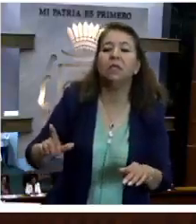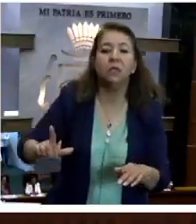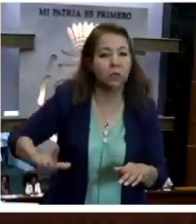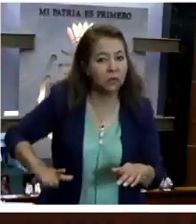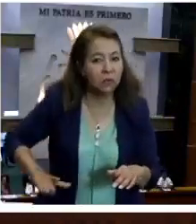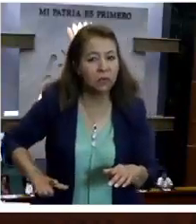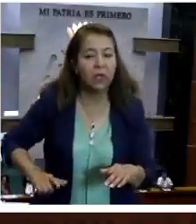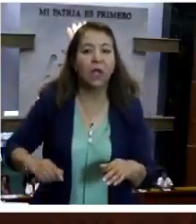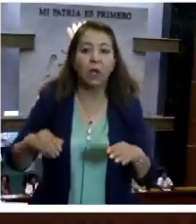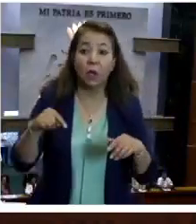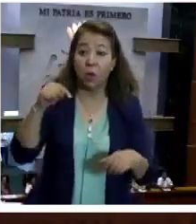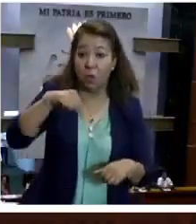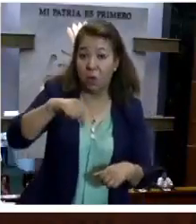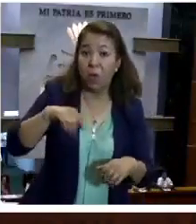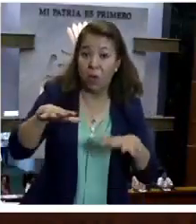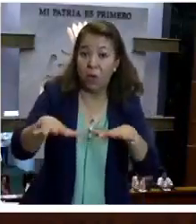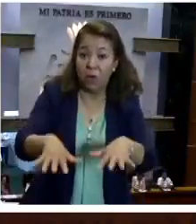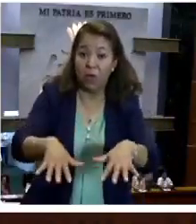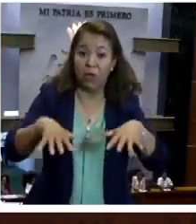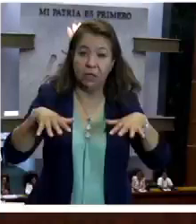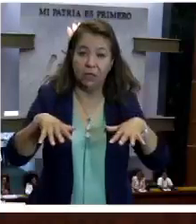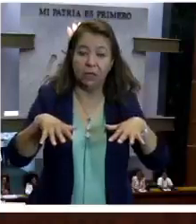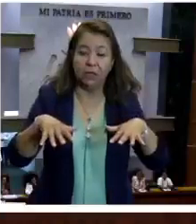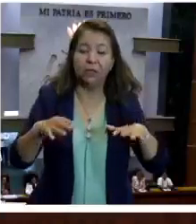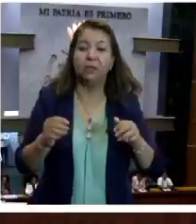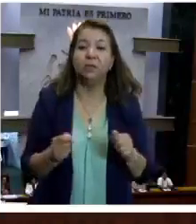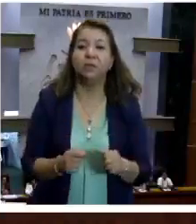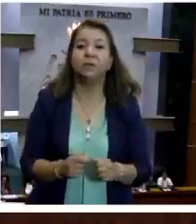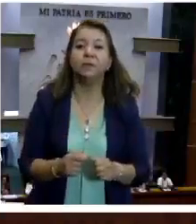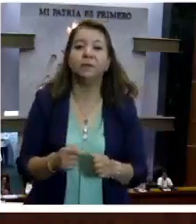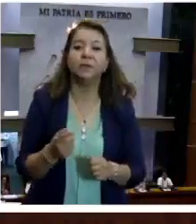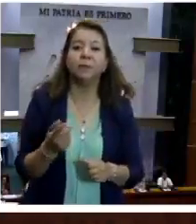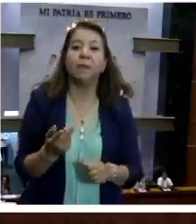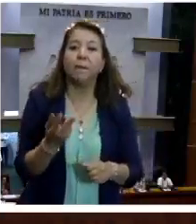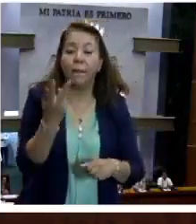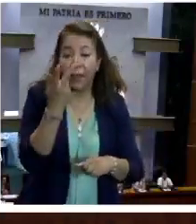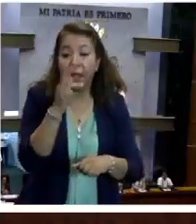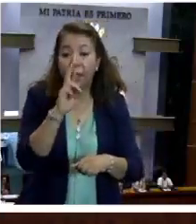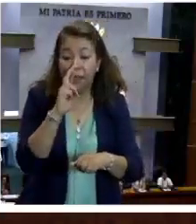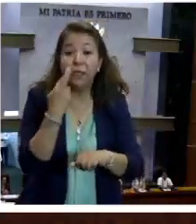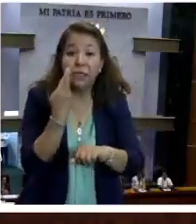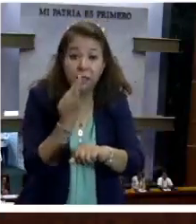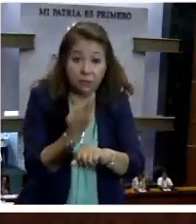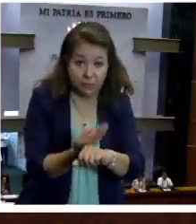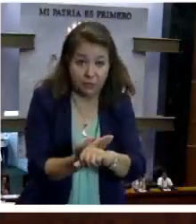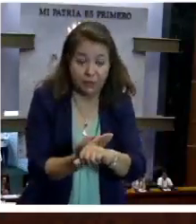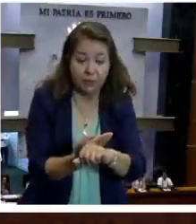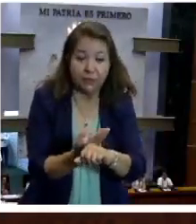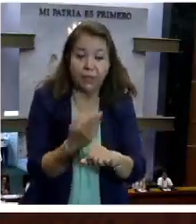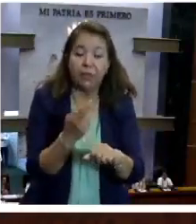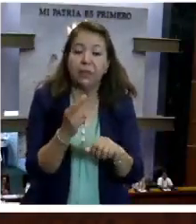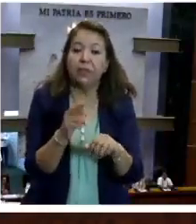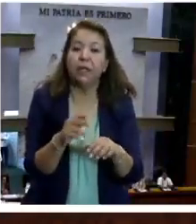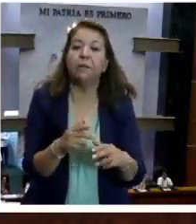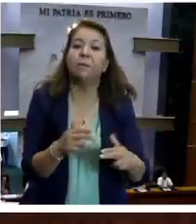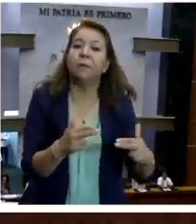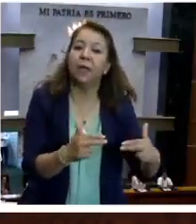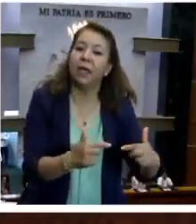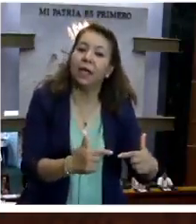el Parlamento Infantil, tendrán que asumir las responsabilidades que les correspondan como una